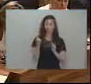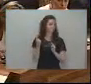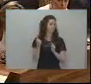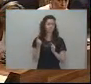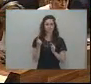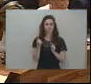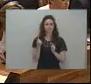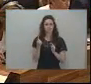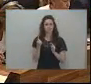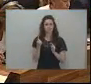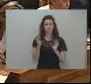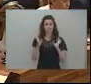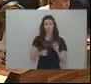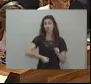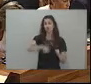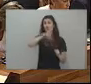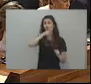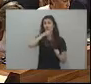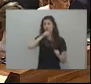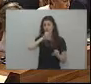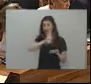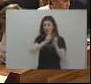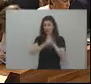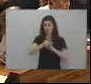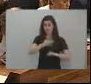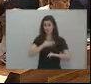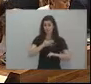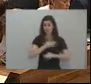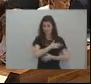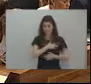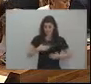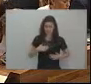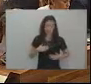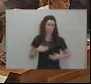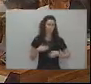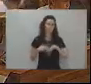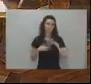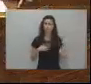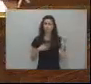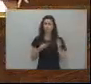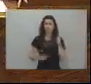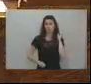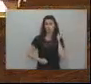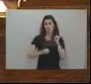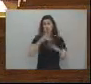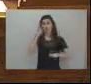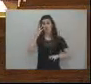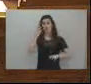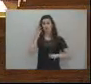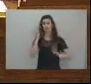Lo viejo no cambia por su propia voluntad. Si esperamos que lo viejo cambie por arte de magia, no va a